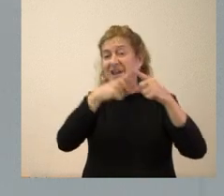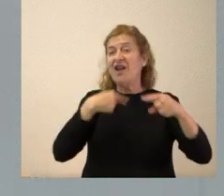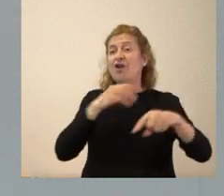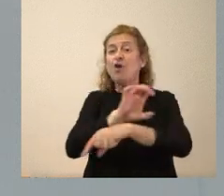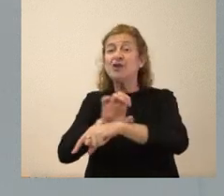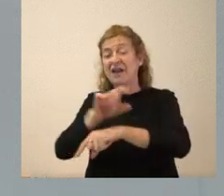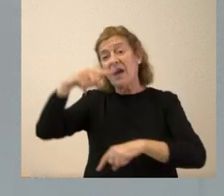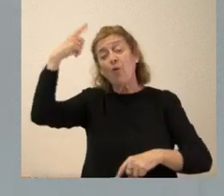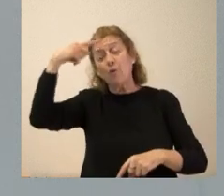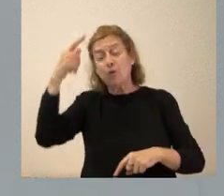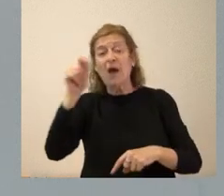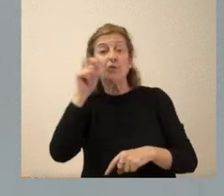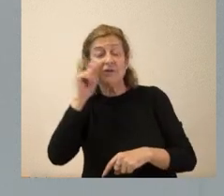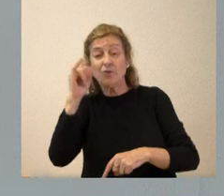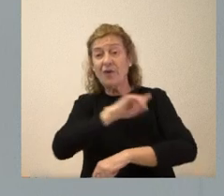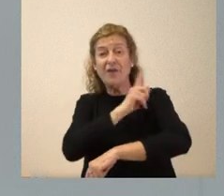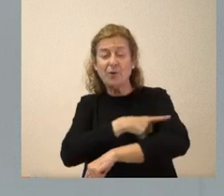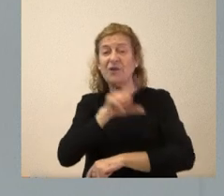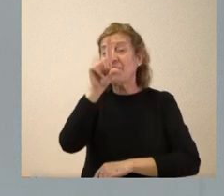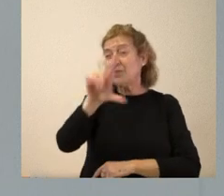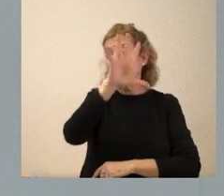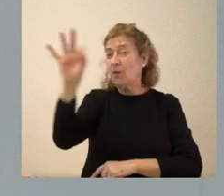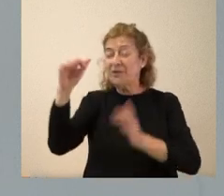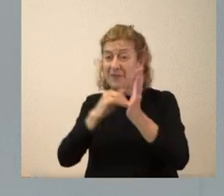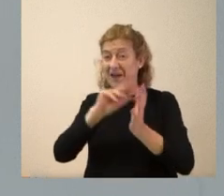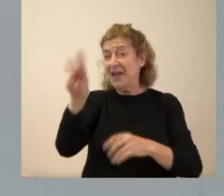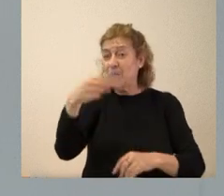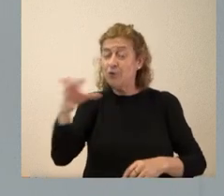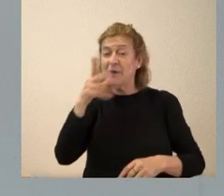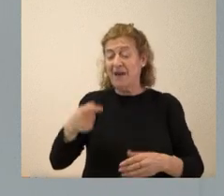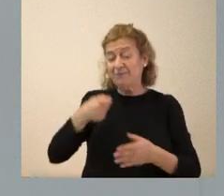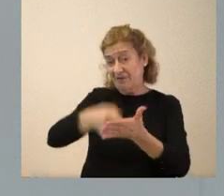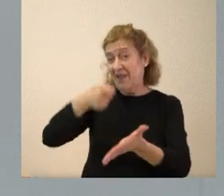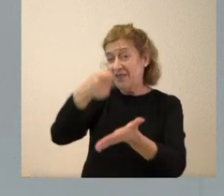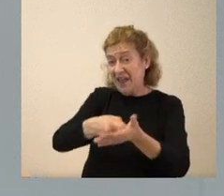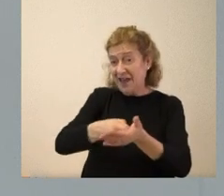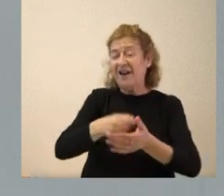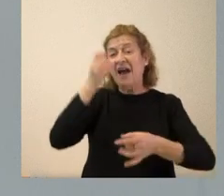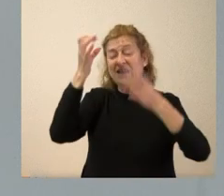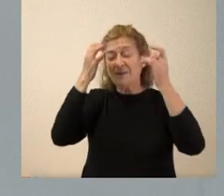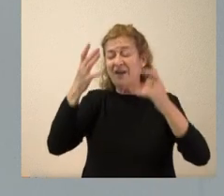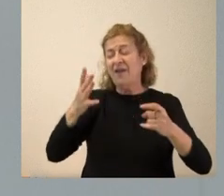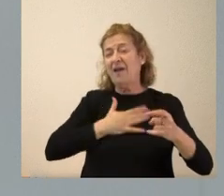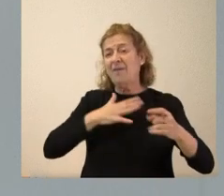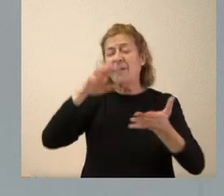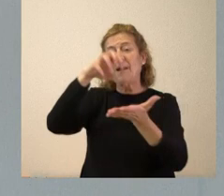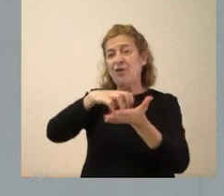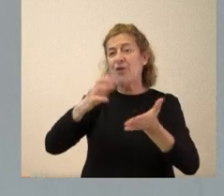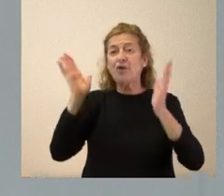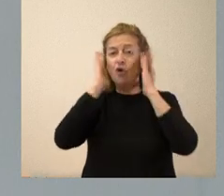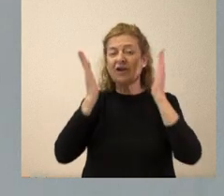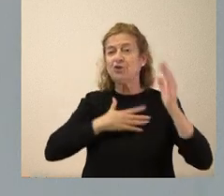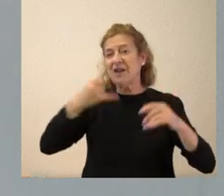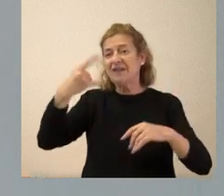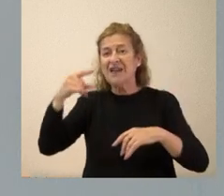cultura turismo y deporte 150.000 euros para financiar la actividad del Palacio de congreso de Salamanca de